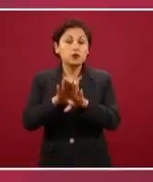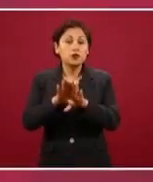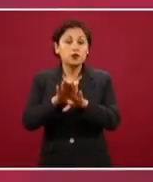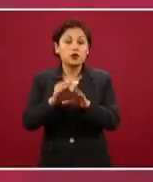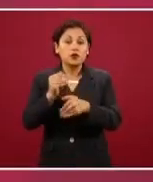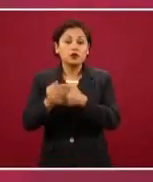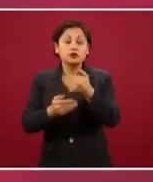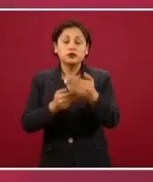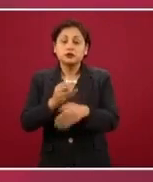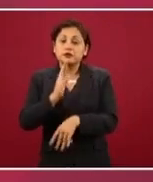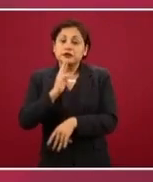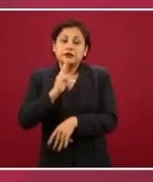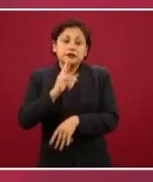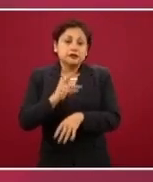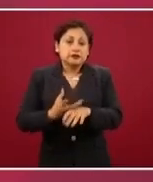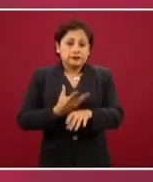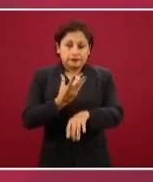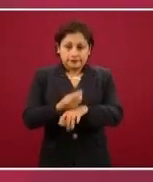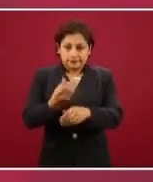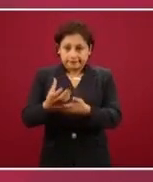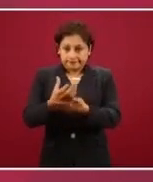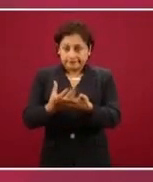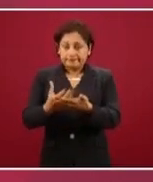mejore realmente,